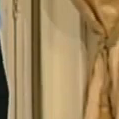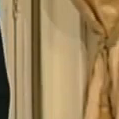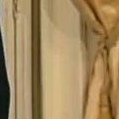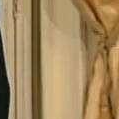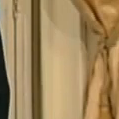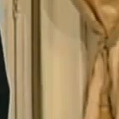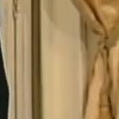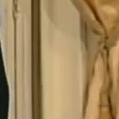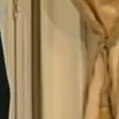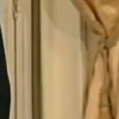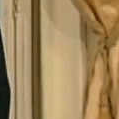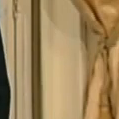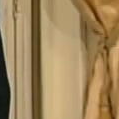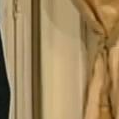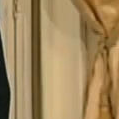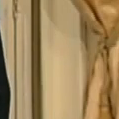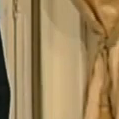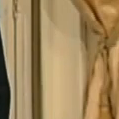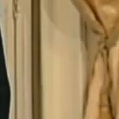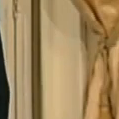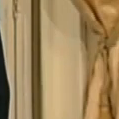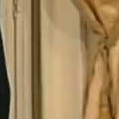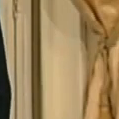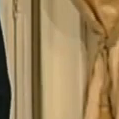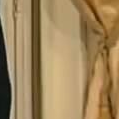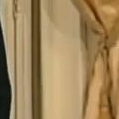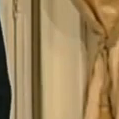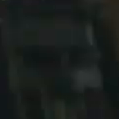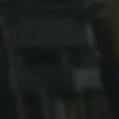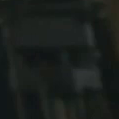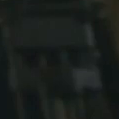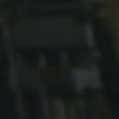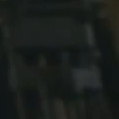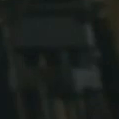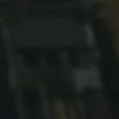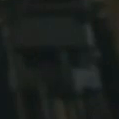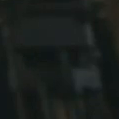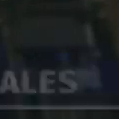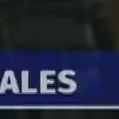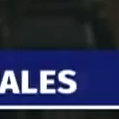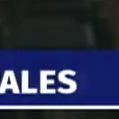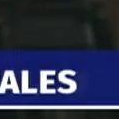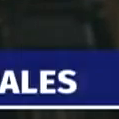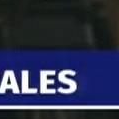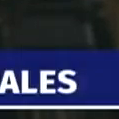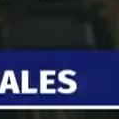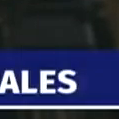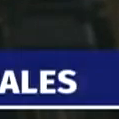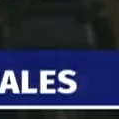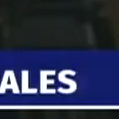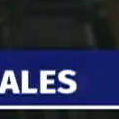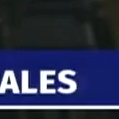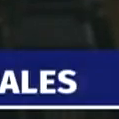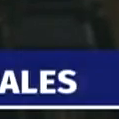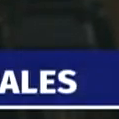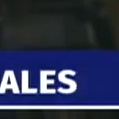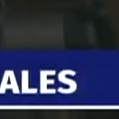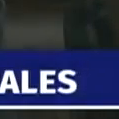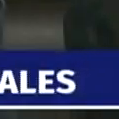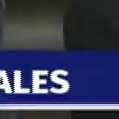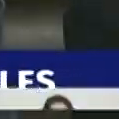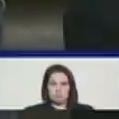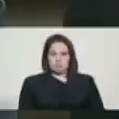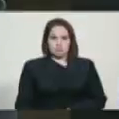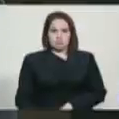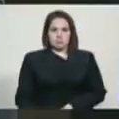En Venezuela comenzó con la derecha venezolana el surgimiento del brote fascista que hay en